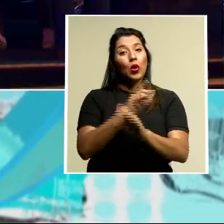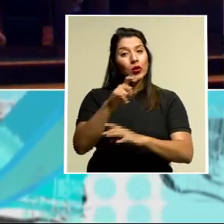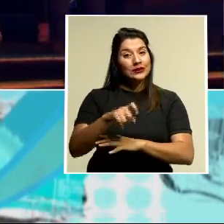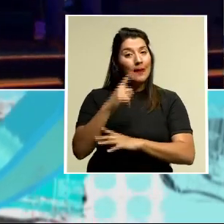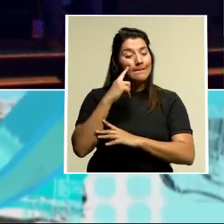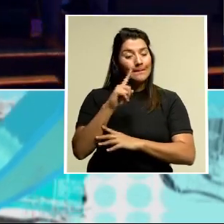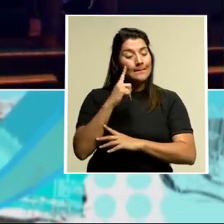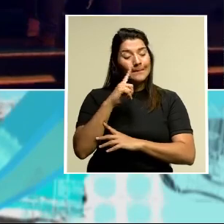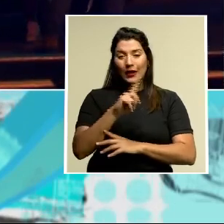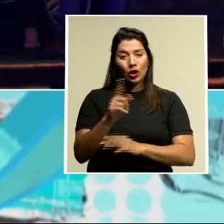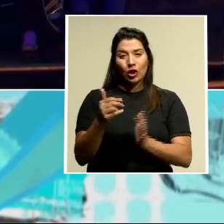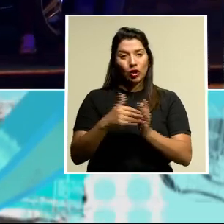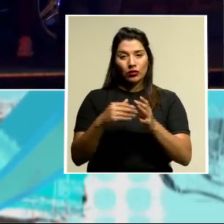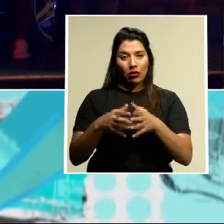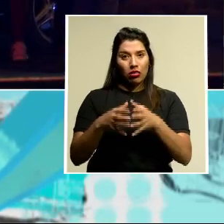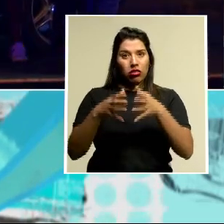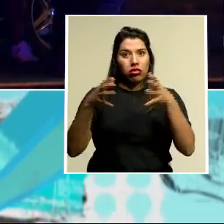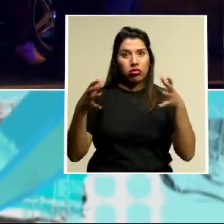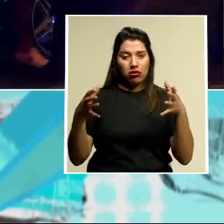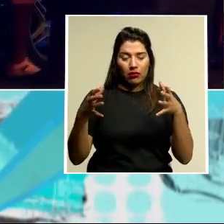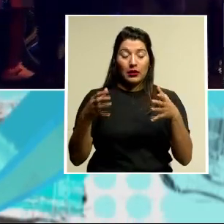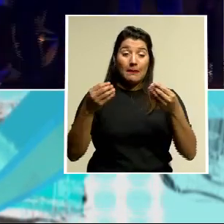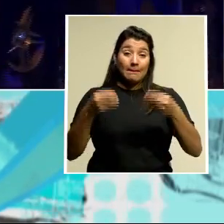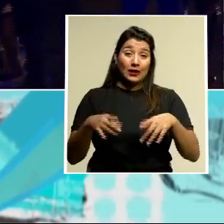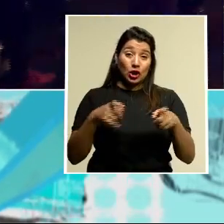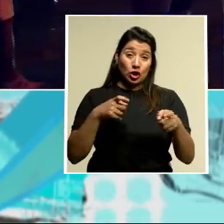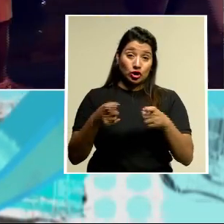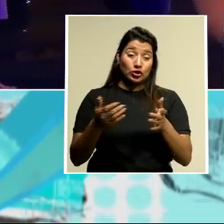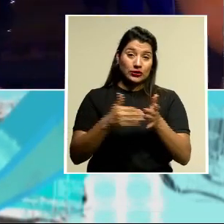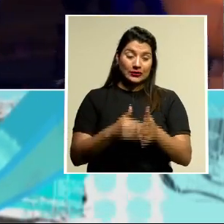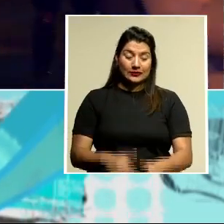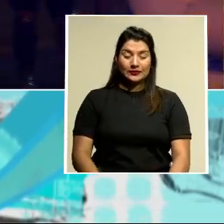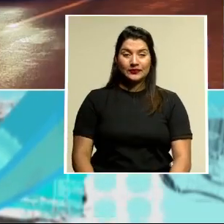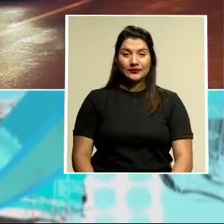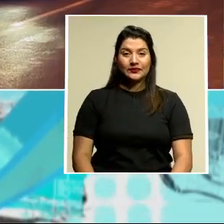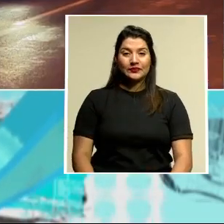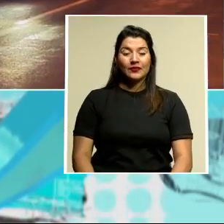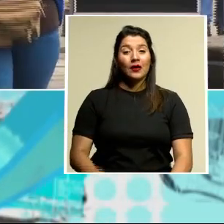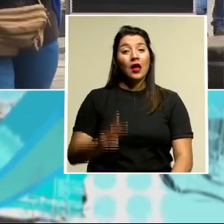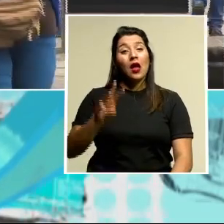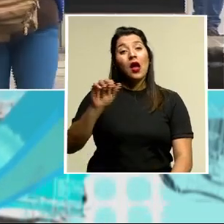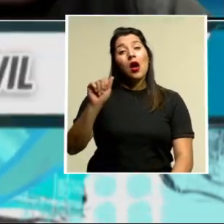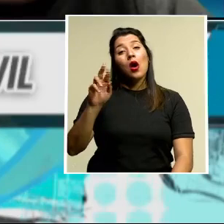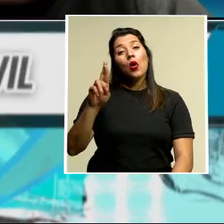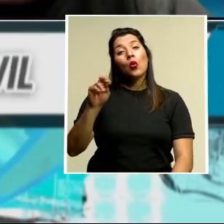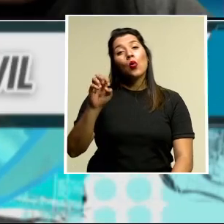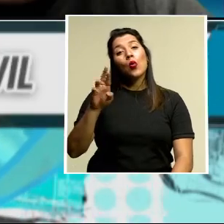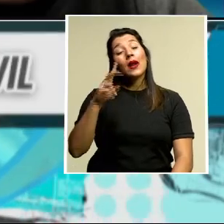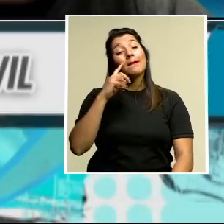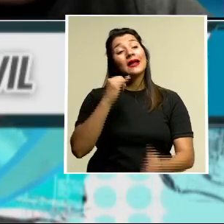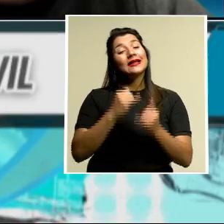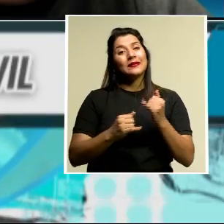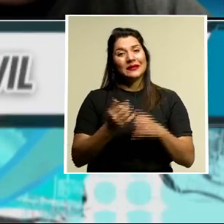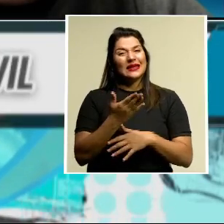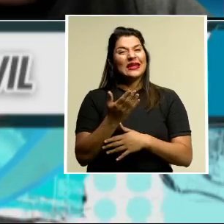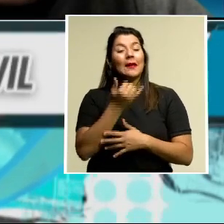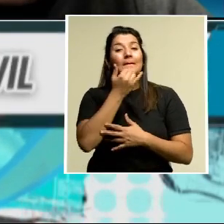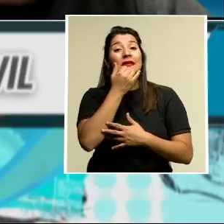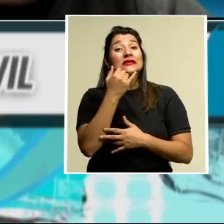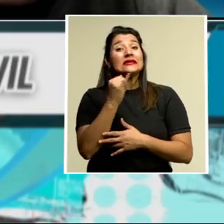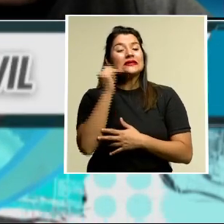las medidas y en función también de las variantes o pequeñas susceptibilidades o modificaciones que puedan haber en